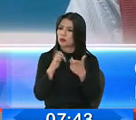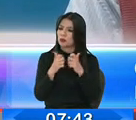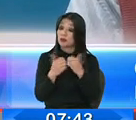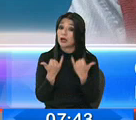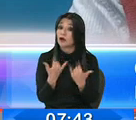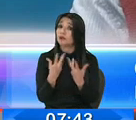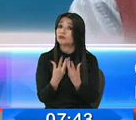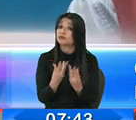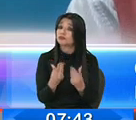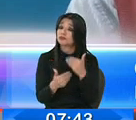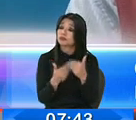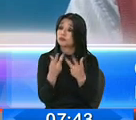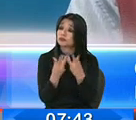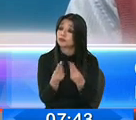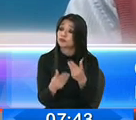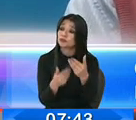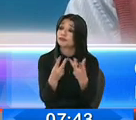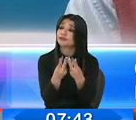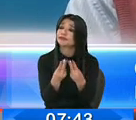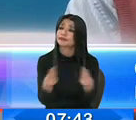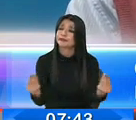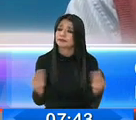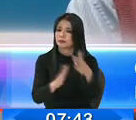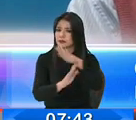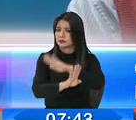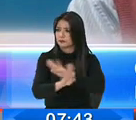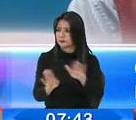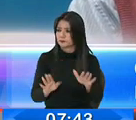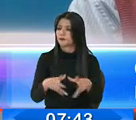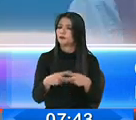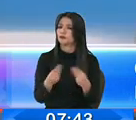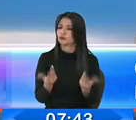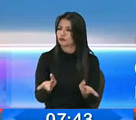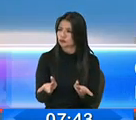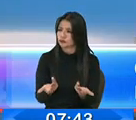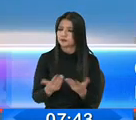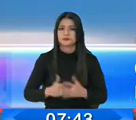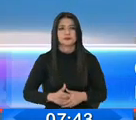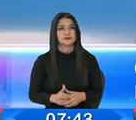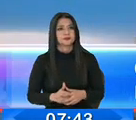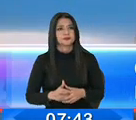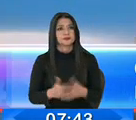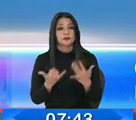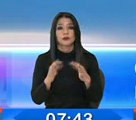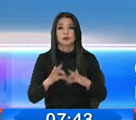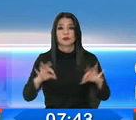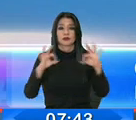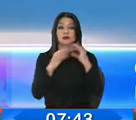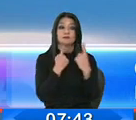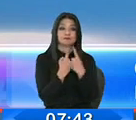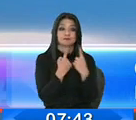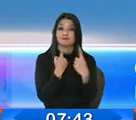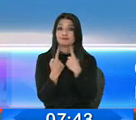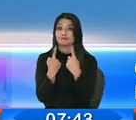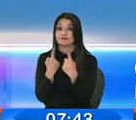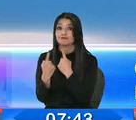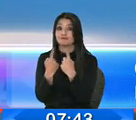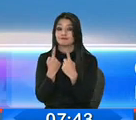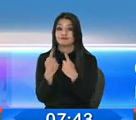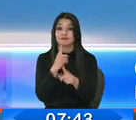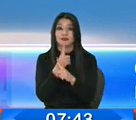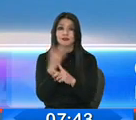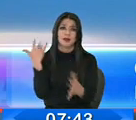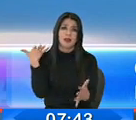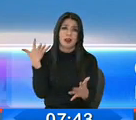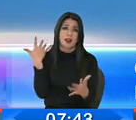ir superando esas dificultades que había? Mire, lo importante aquí es que ha habido diálogo. Hemos hecho un